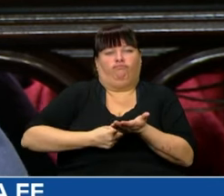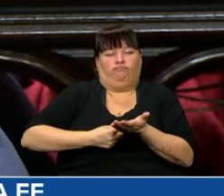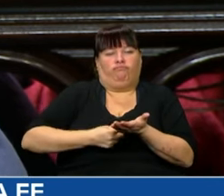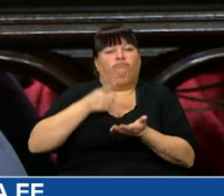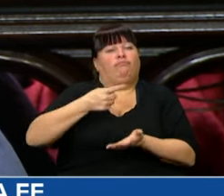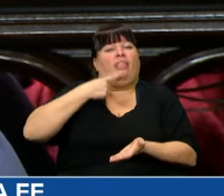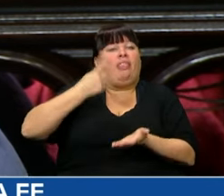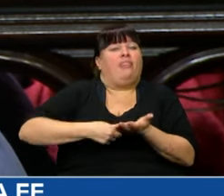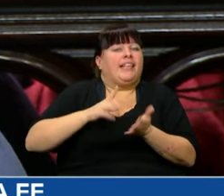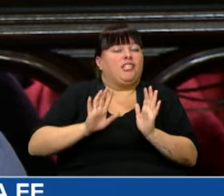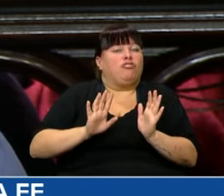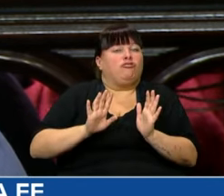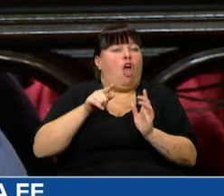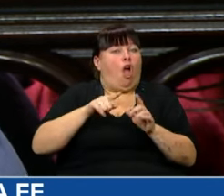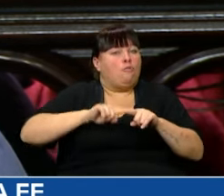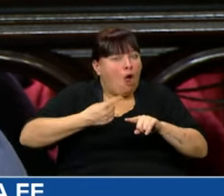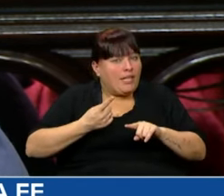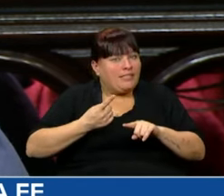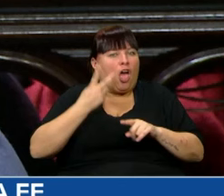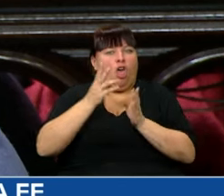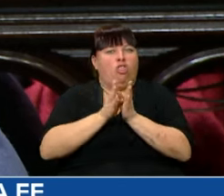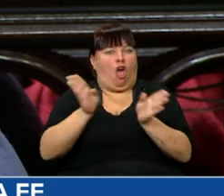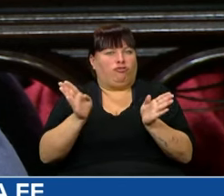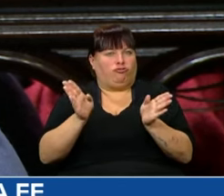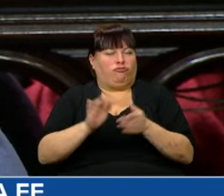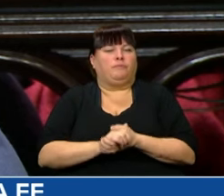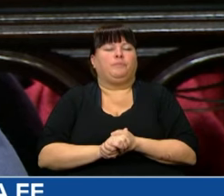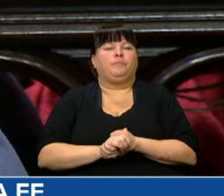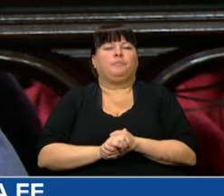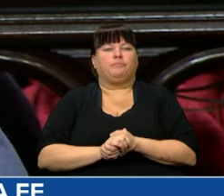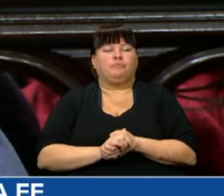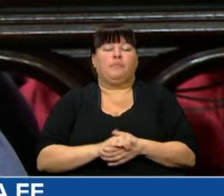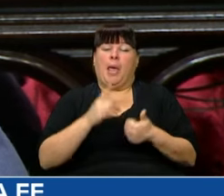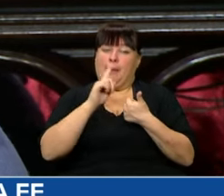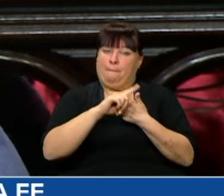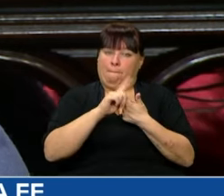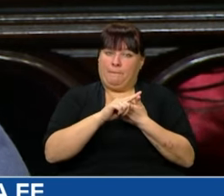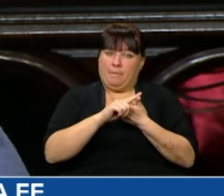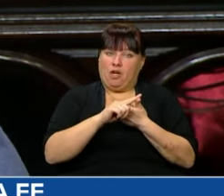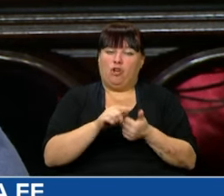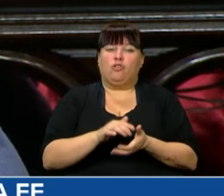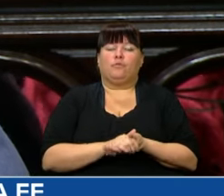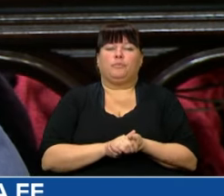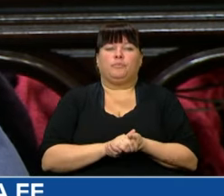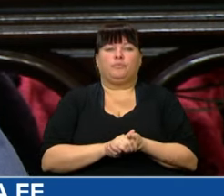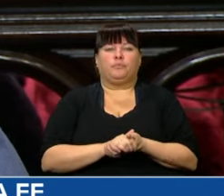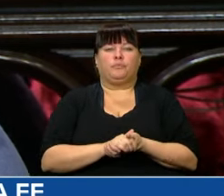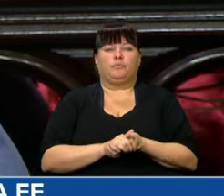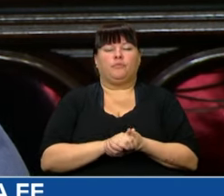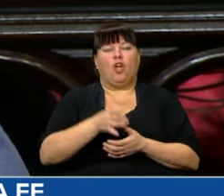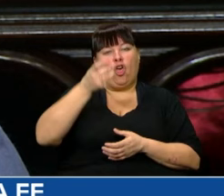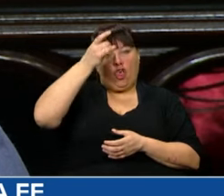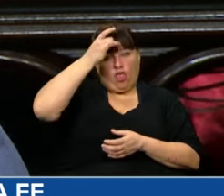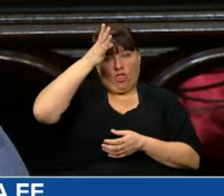Y esa decisión política tuvo dos manifestaciones. En primer lugar, el